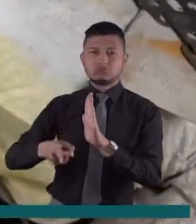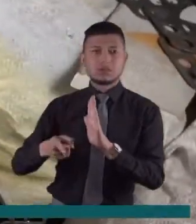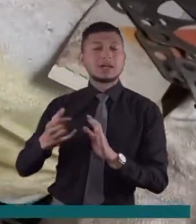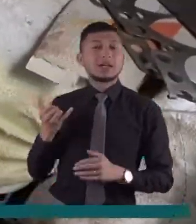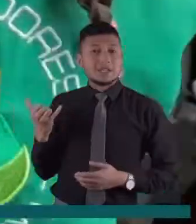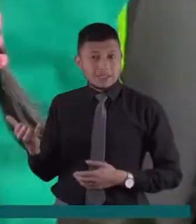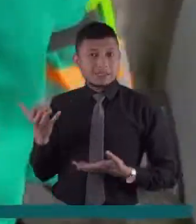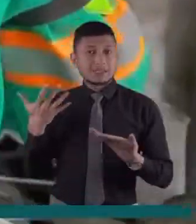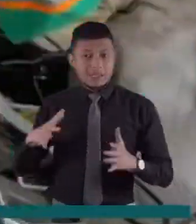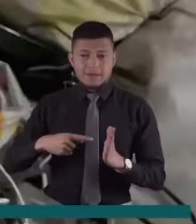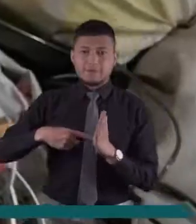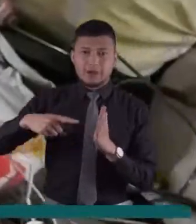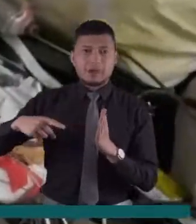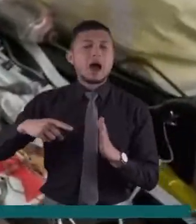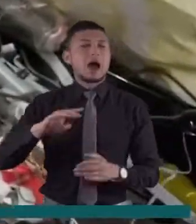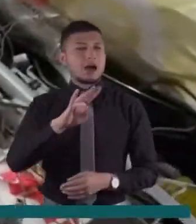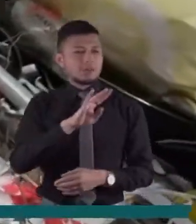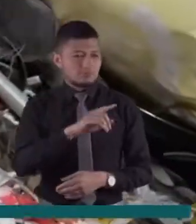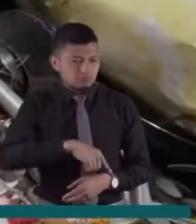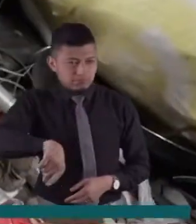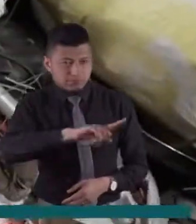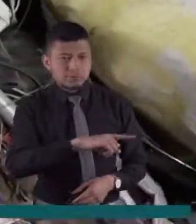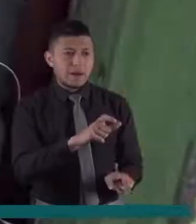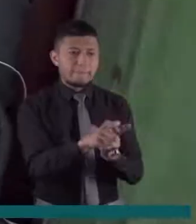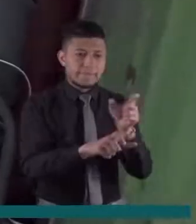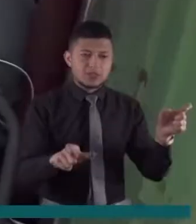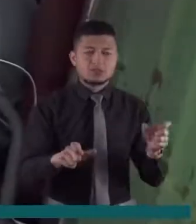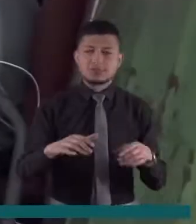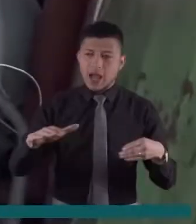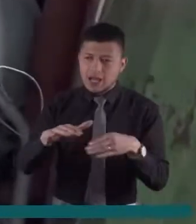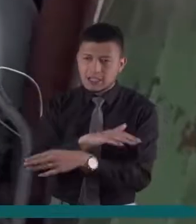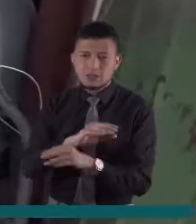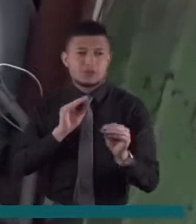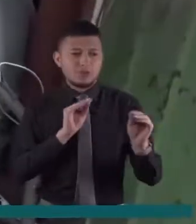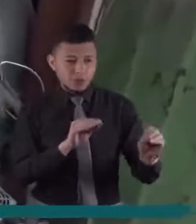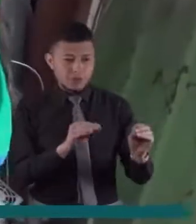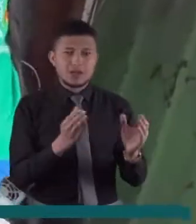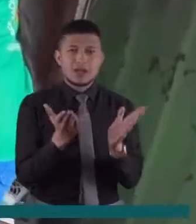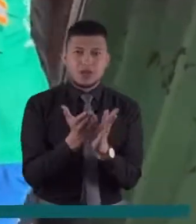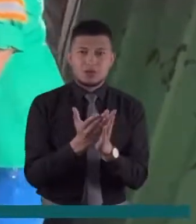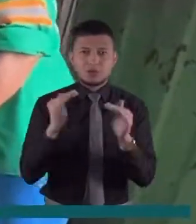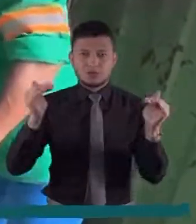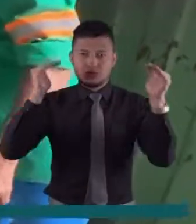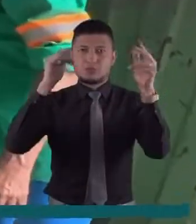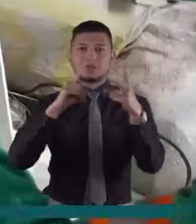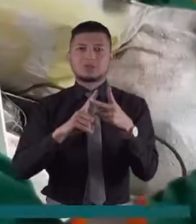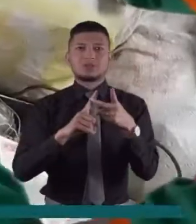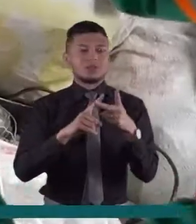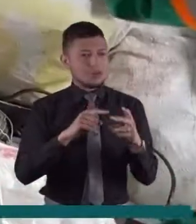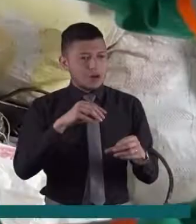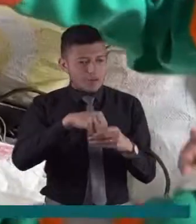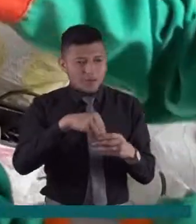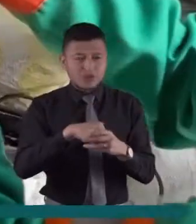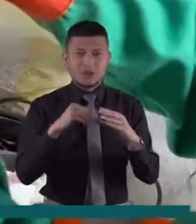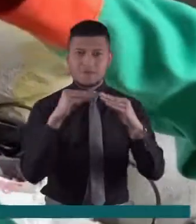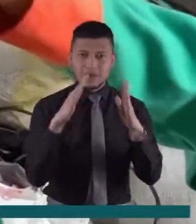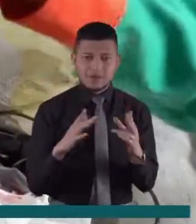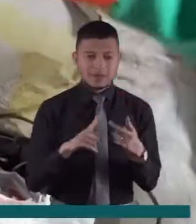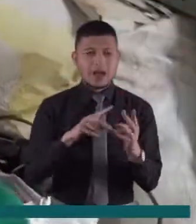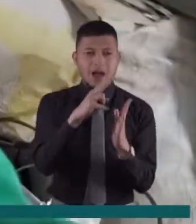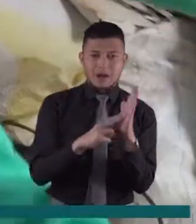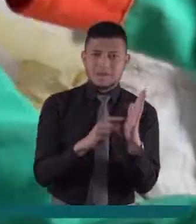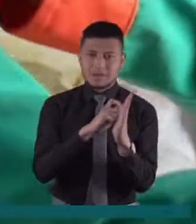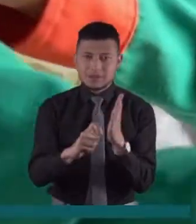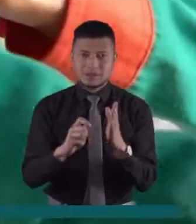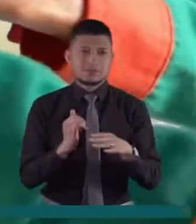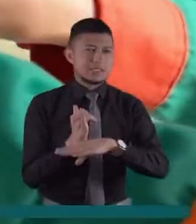contempla acciones que benefician a esta población, como el acceso a fondos de educación superior, fondos de vivienda, alfabetización y demás